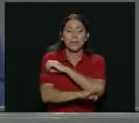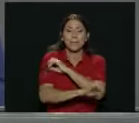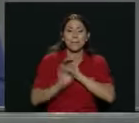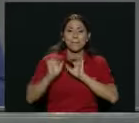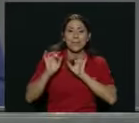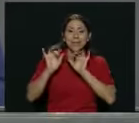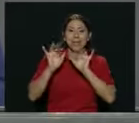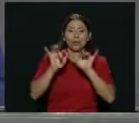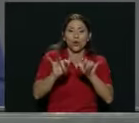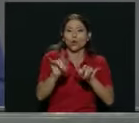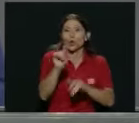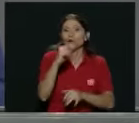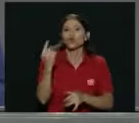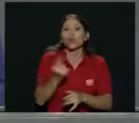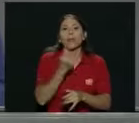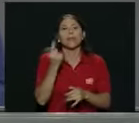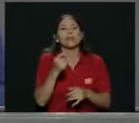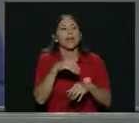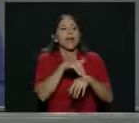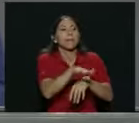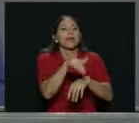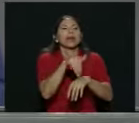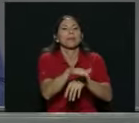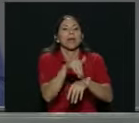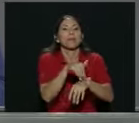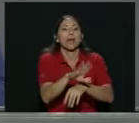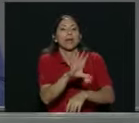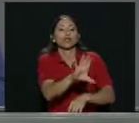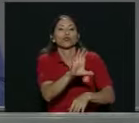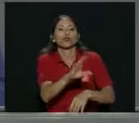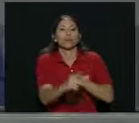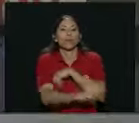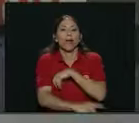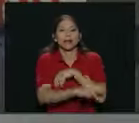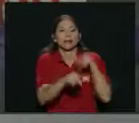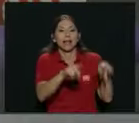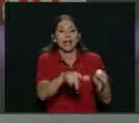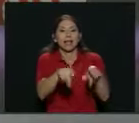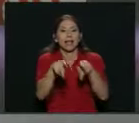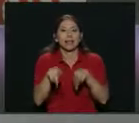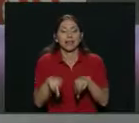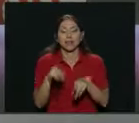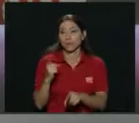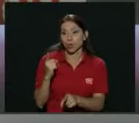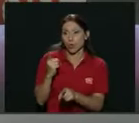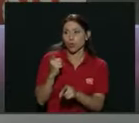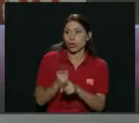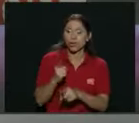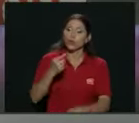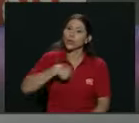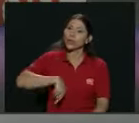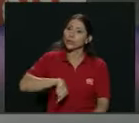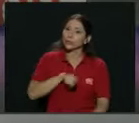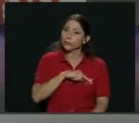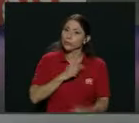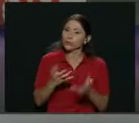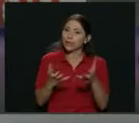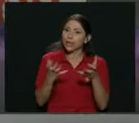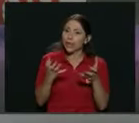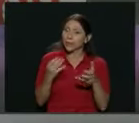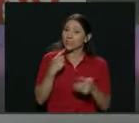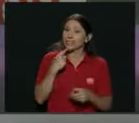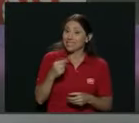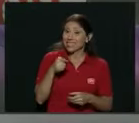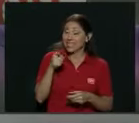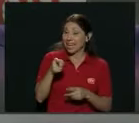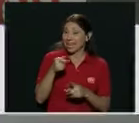allá del simplemente devolver gente desde la frontera. Correcto, y nosotros sobre todo queríamos resaltar el hecho de que